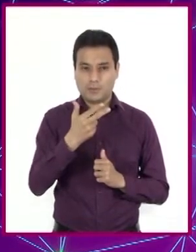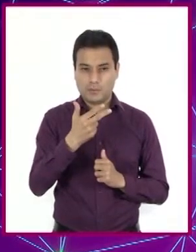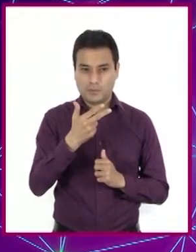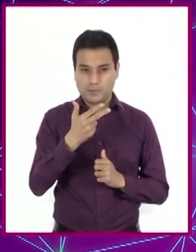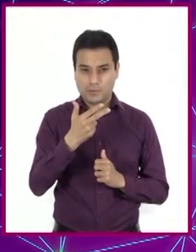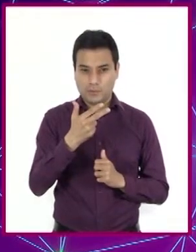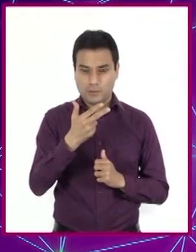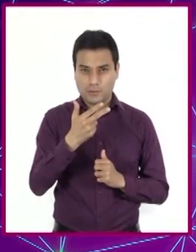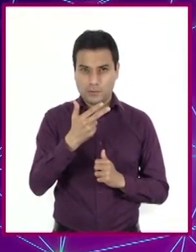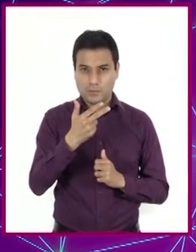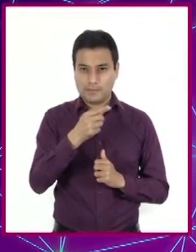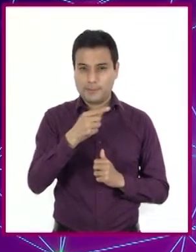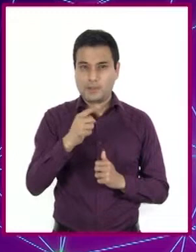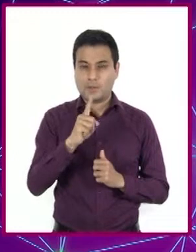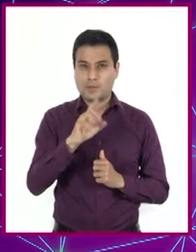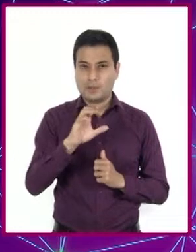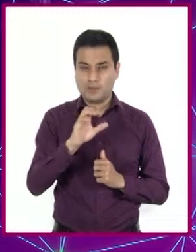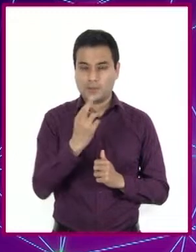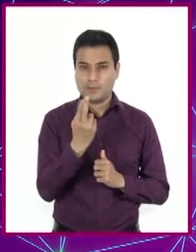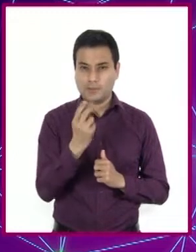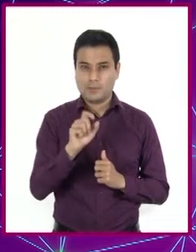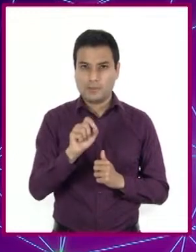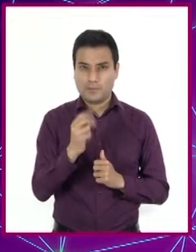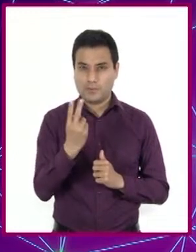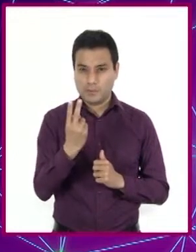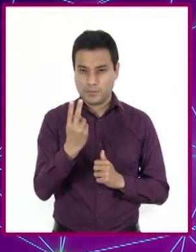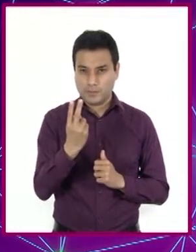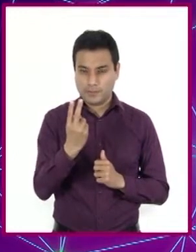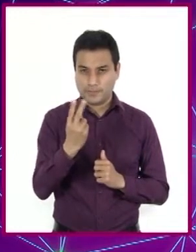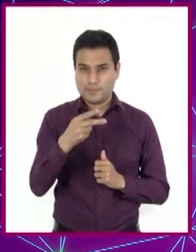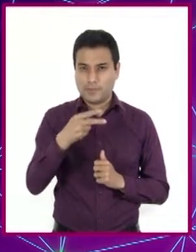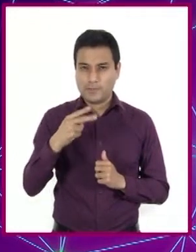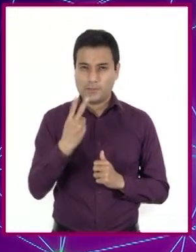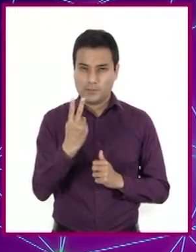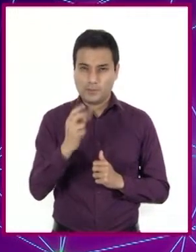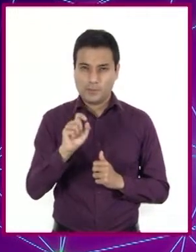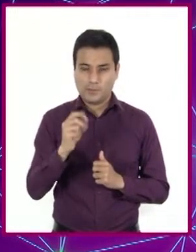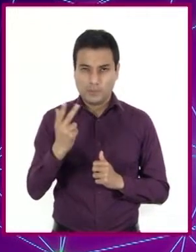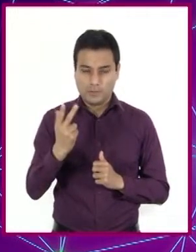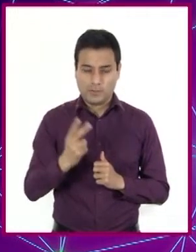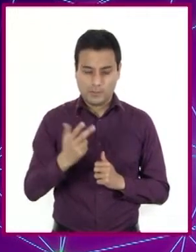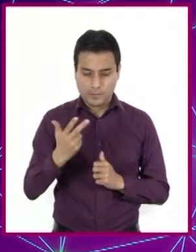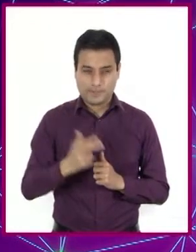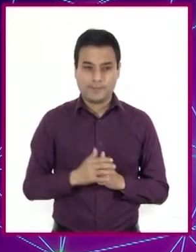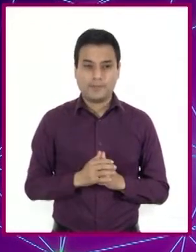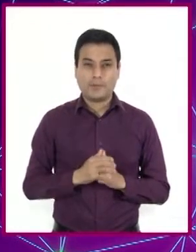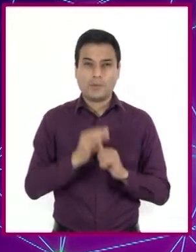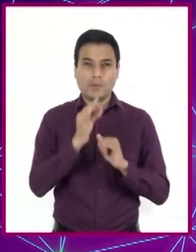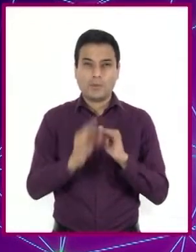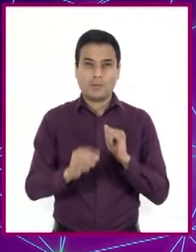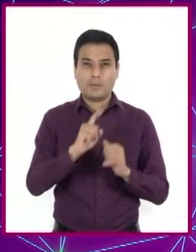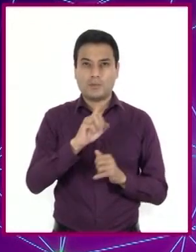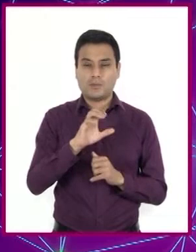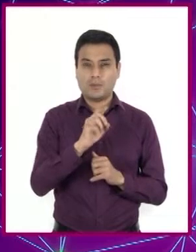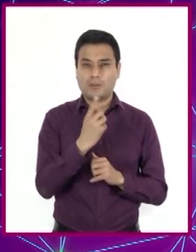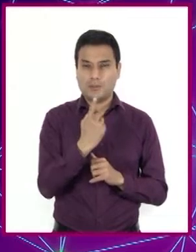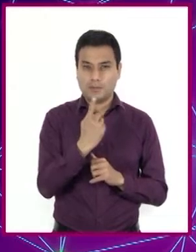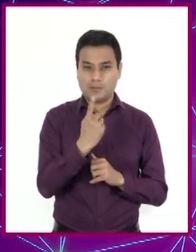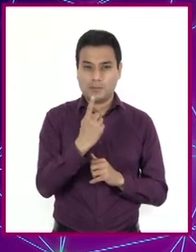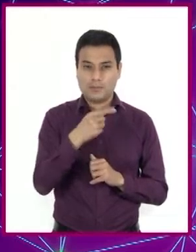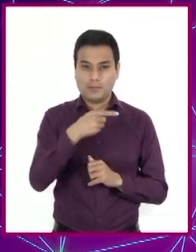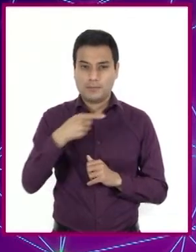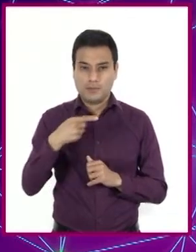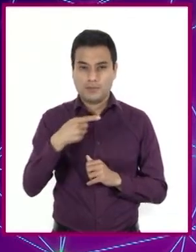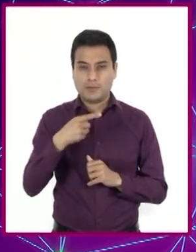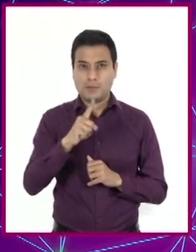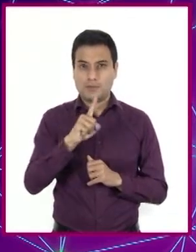de 128 menos la media es igual a 2.8. Y el último, 131